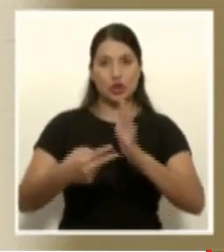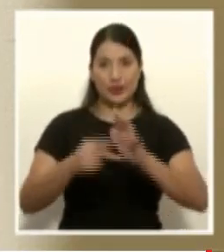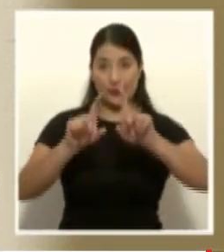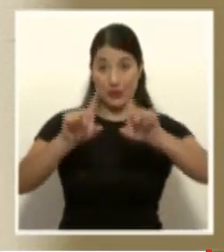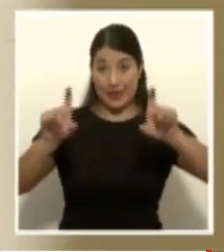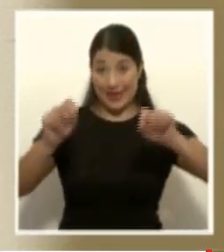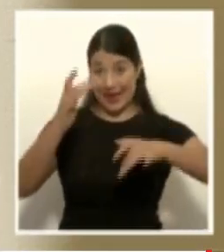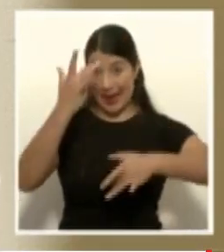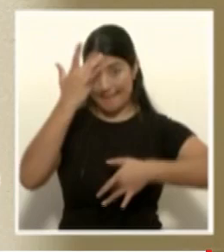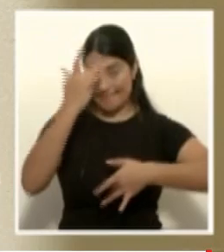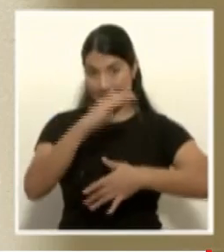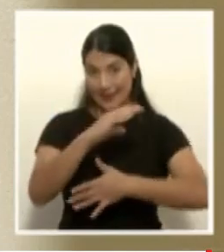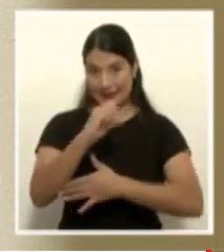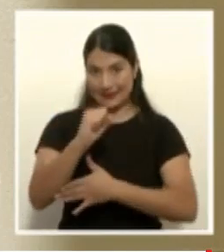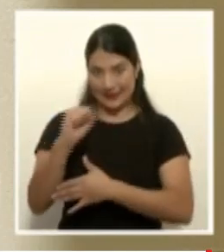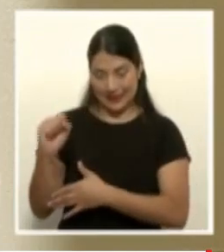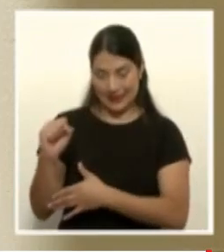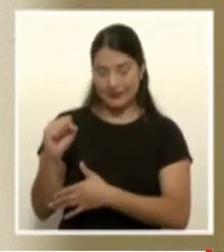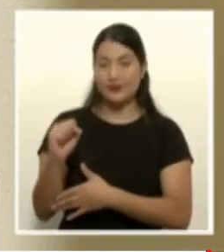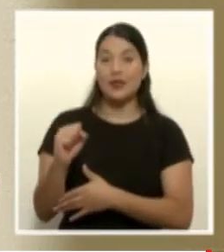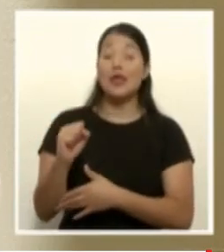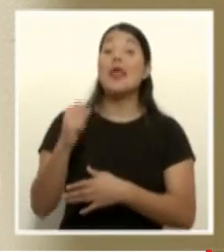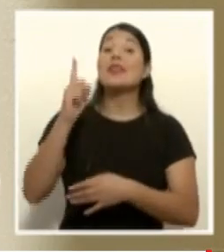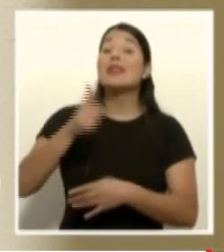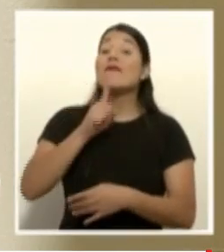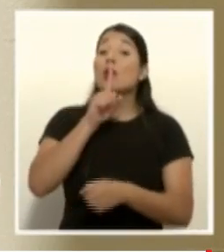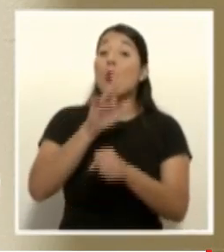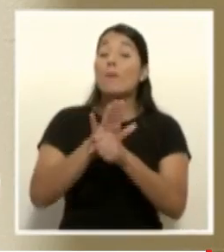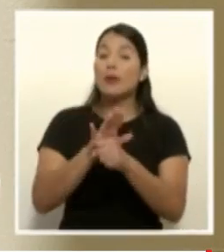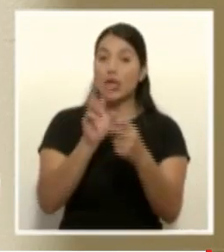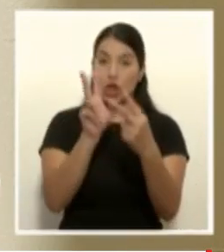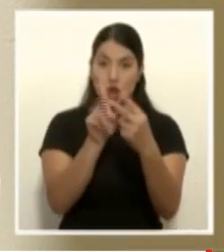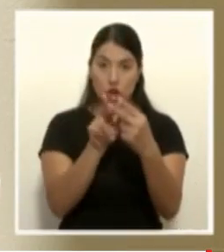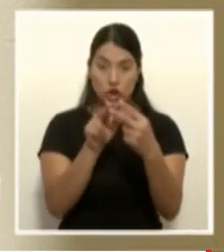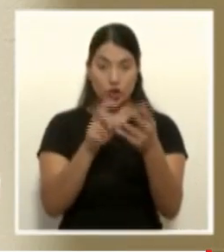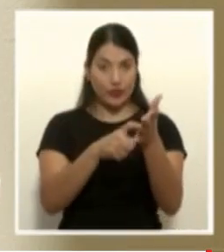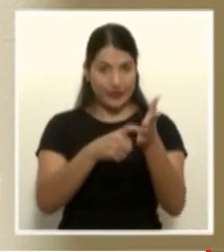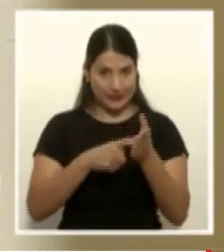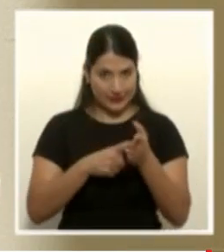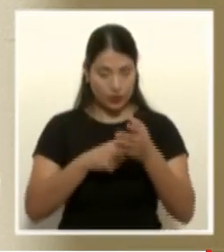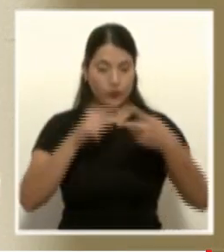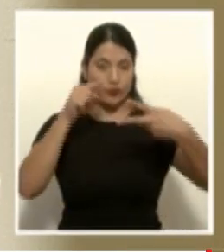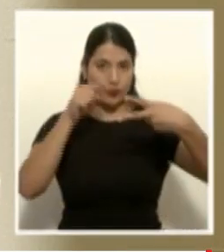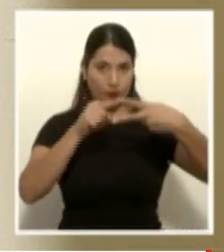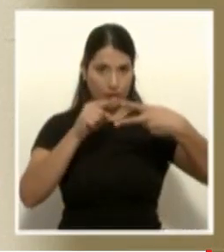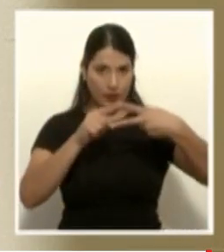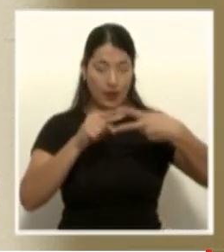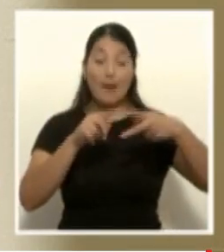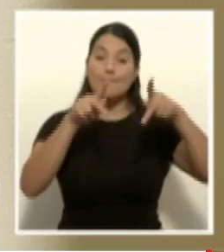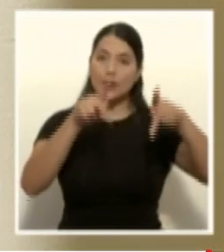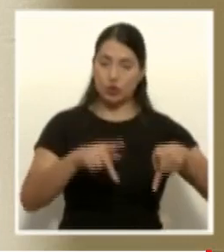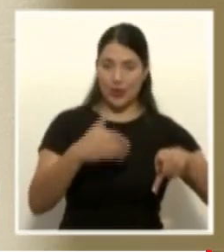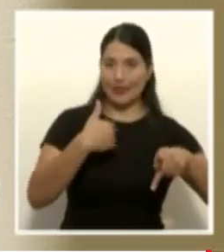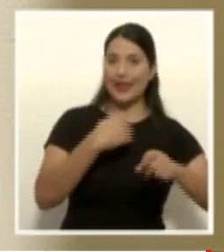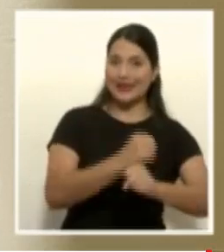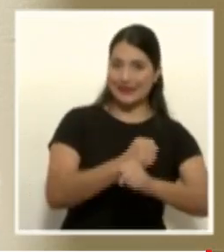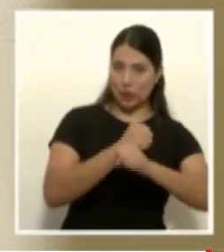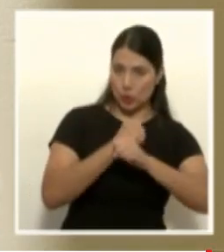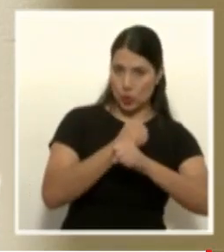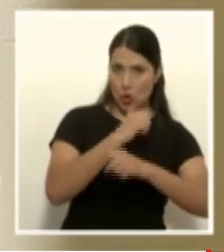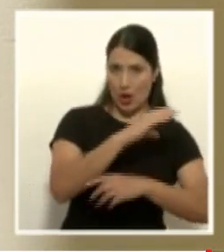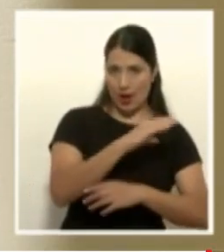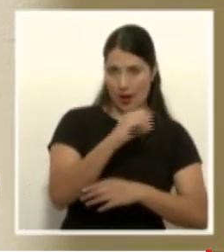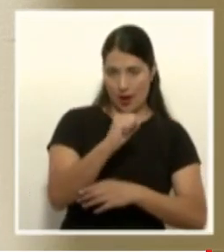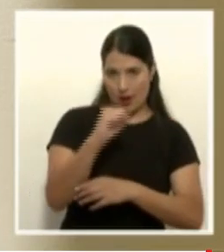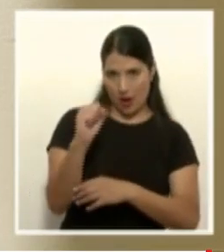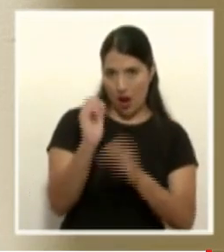dos condiciones que tienen que cumplirse. Una es que sea un asegurado, o sea, esto es